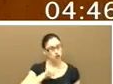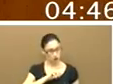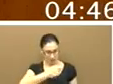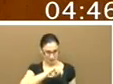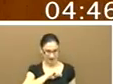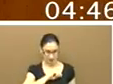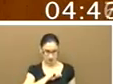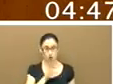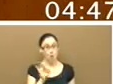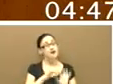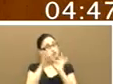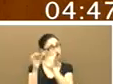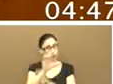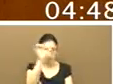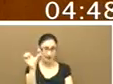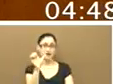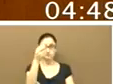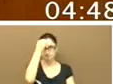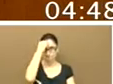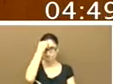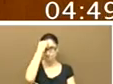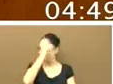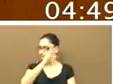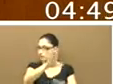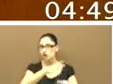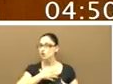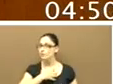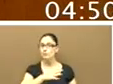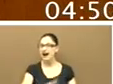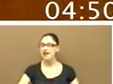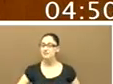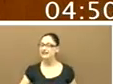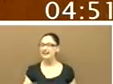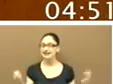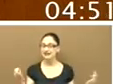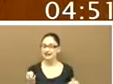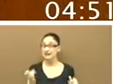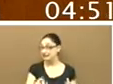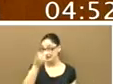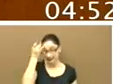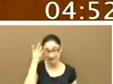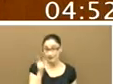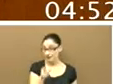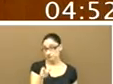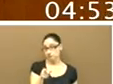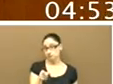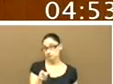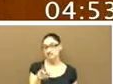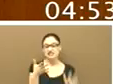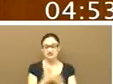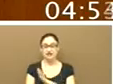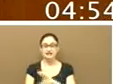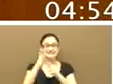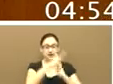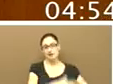puede pasar por aceptar iniciativas que generen discriminación